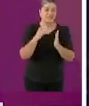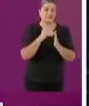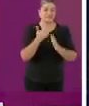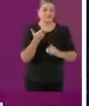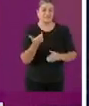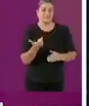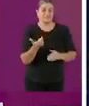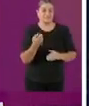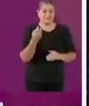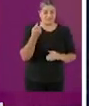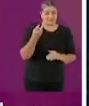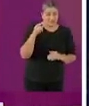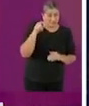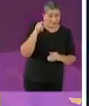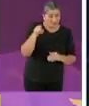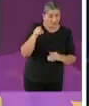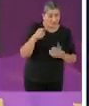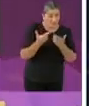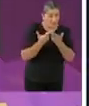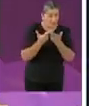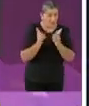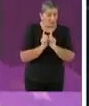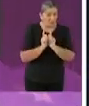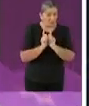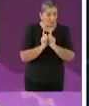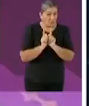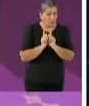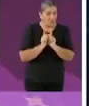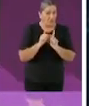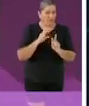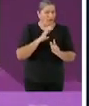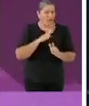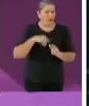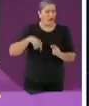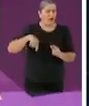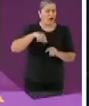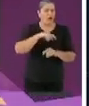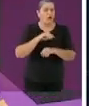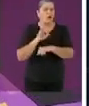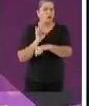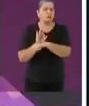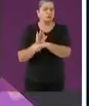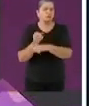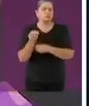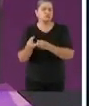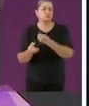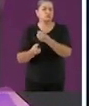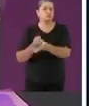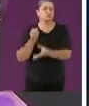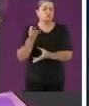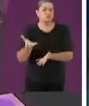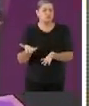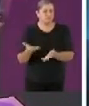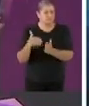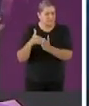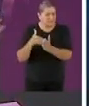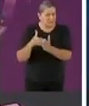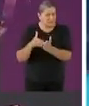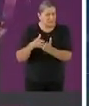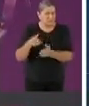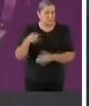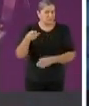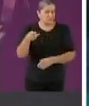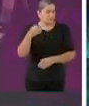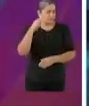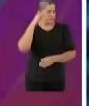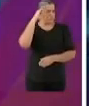siglas del pan peredes son un lastre para ella y le está empesando demasiado intentó desmarcarse ayer y ahí tenía a los porristas